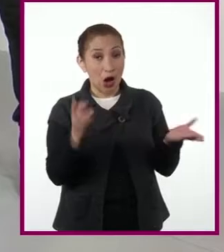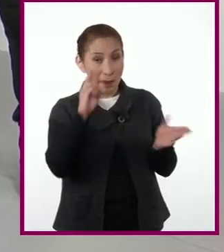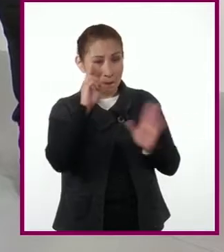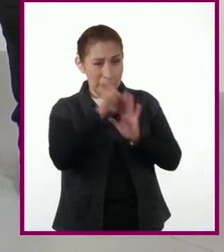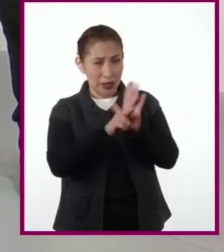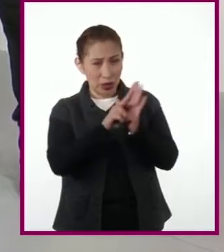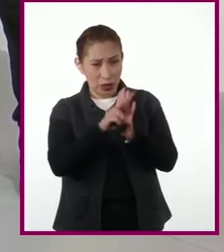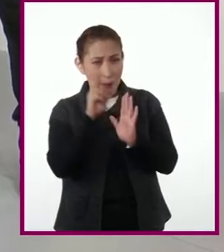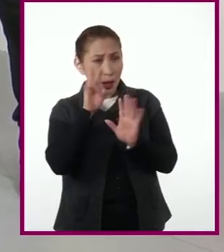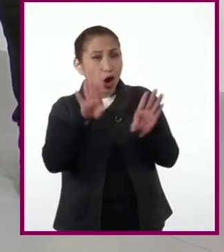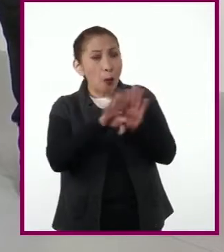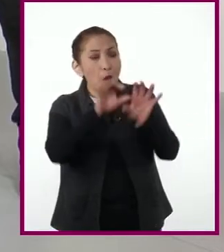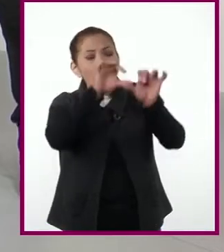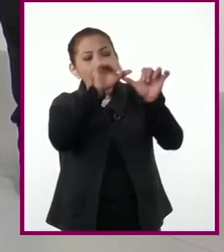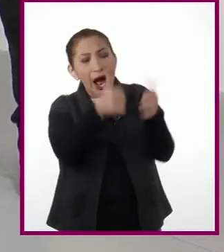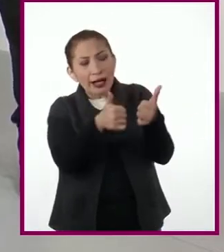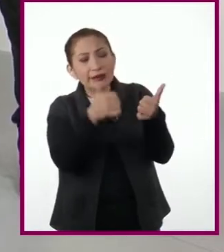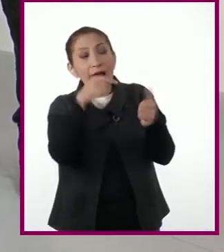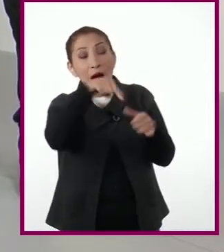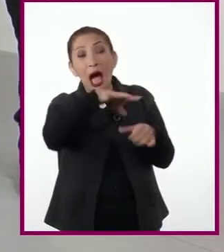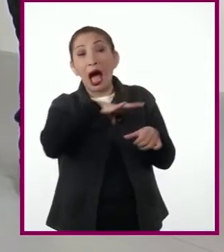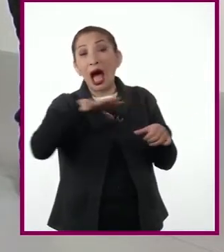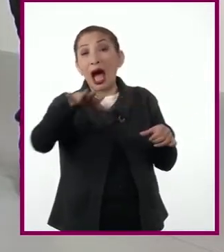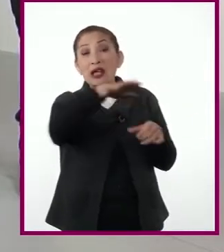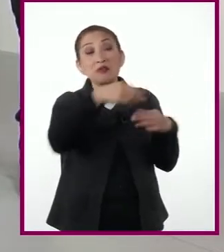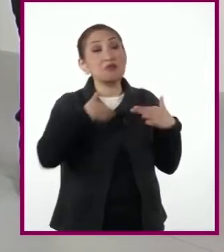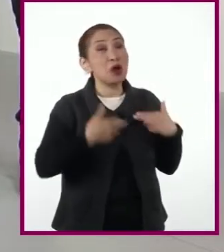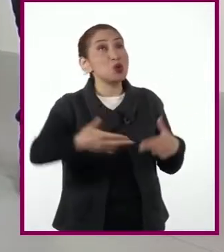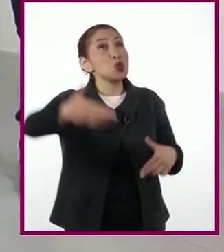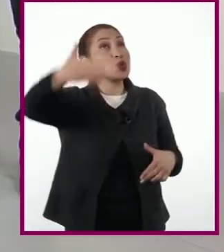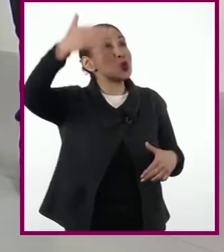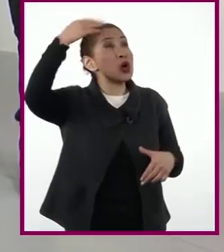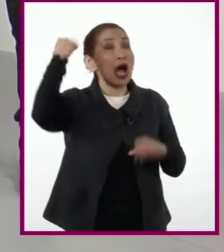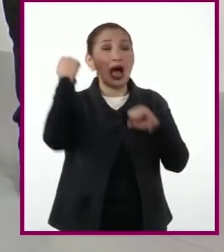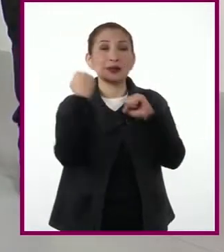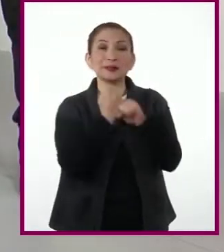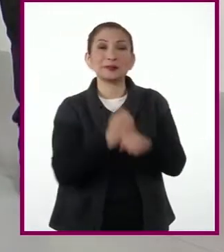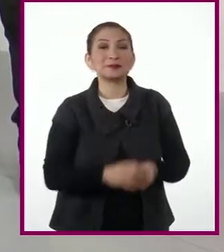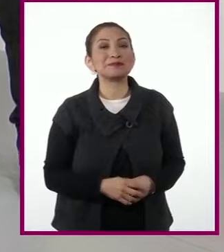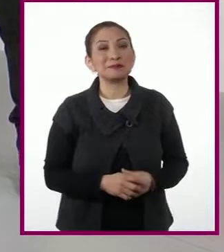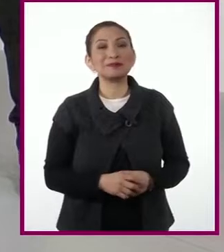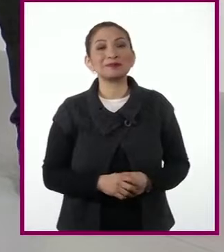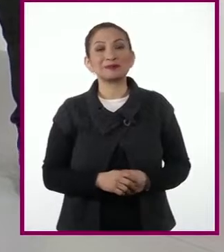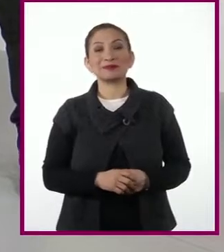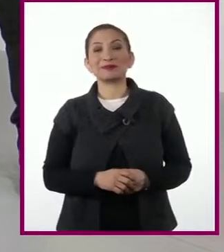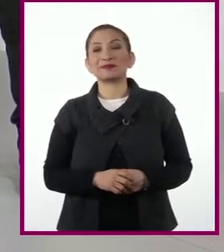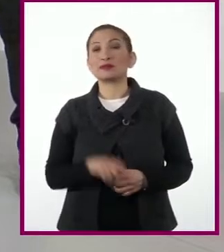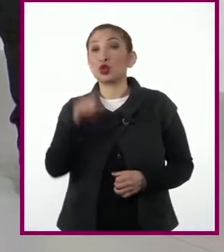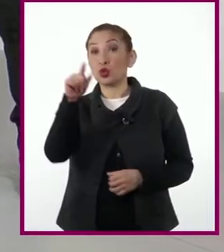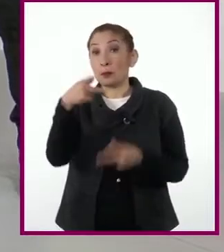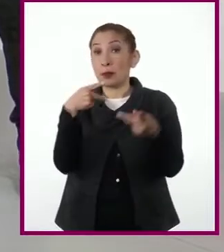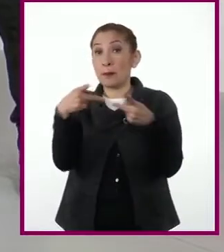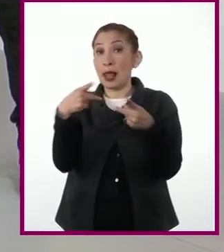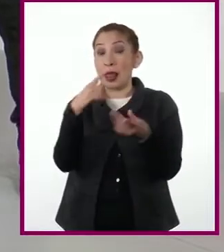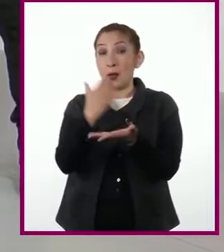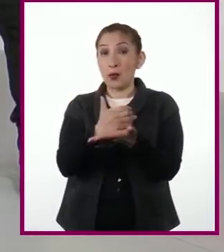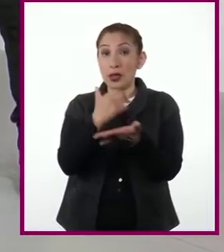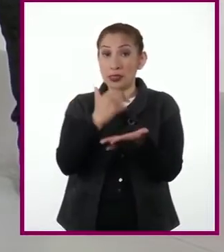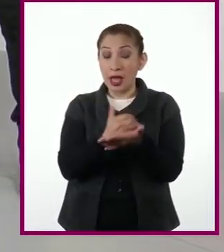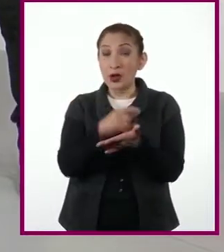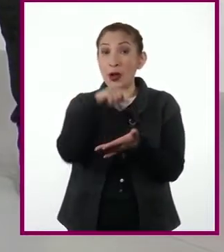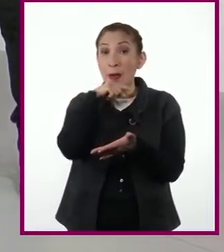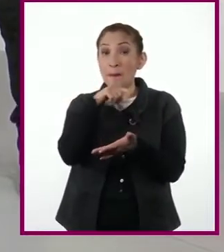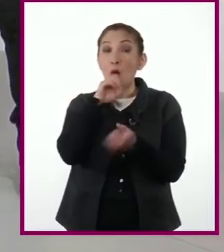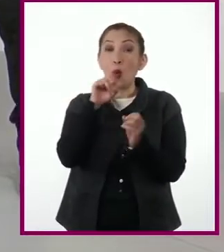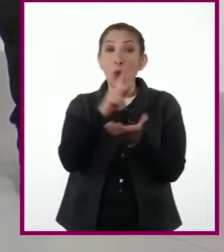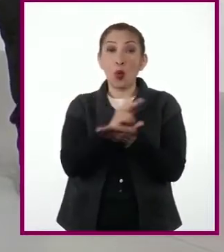cápsulas podemos ver cómo el arte ha estado presente en la humanidad desde hace mucho tiempo. Tengan a la mano su cuaderno,